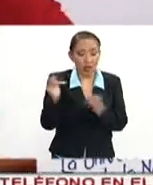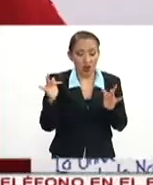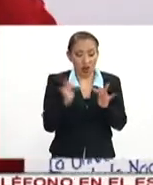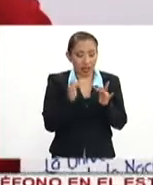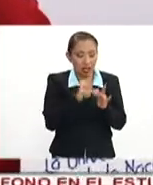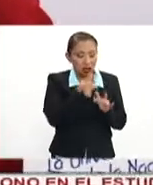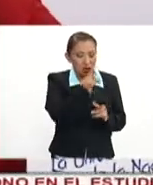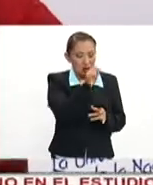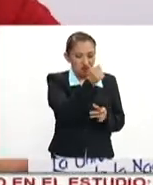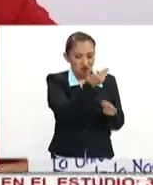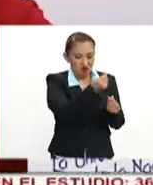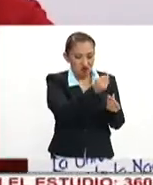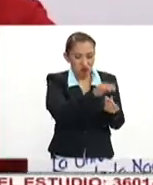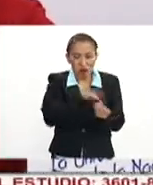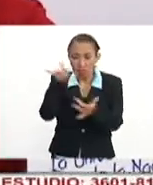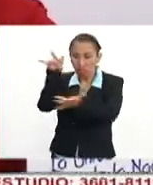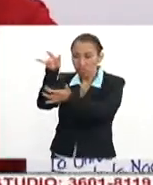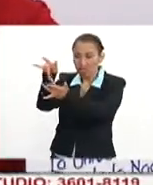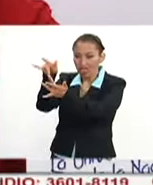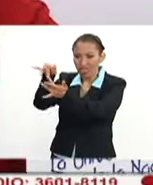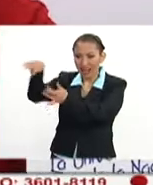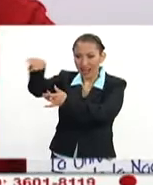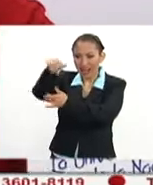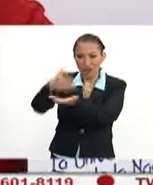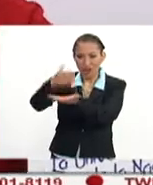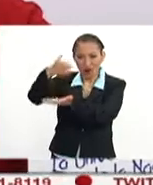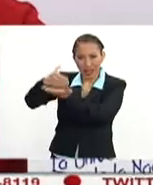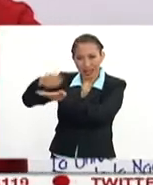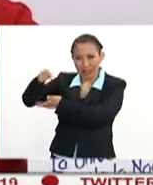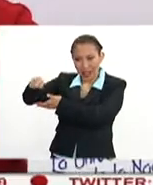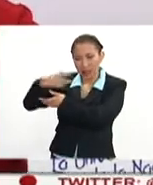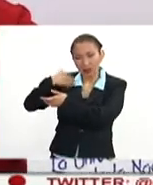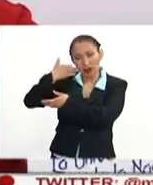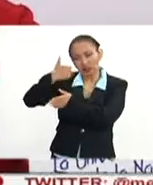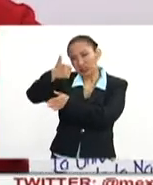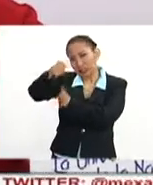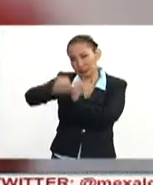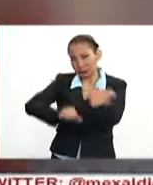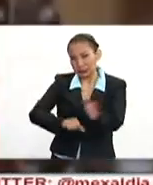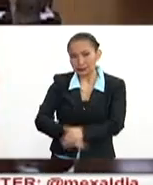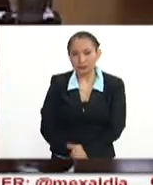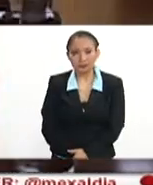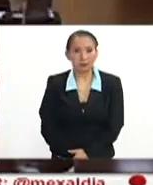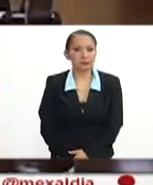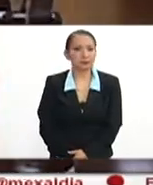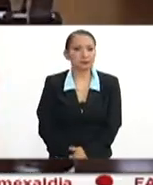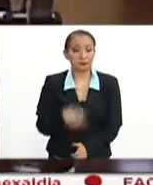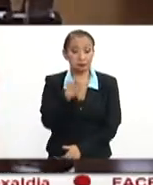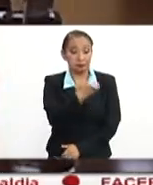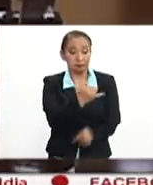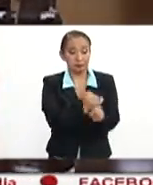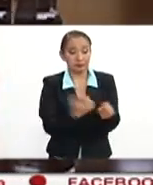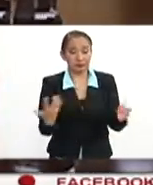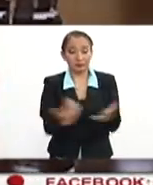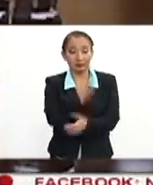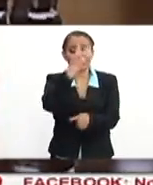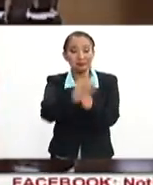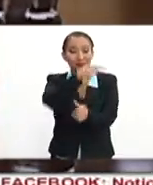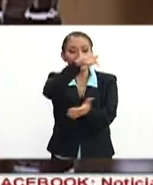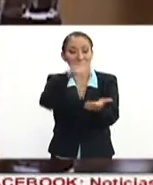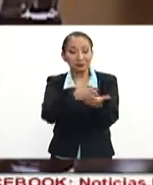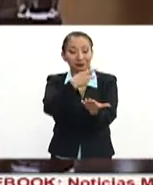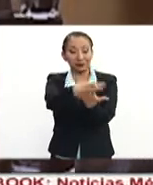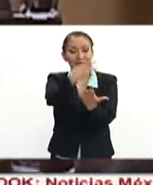esa enzima con una mayor cantidad de PET, entonces eso sí estamos estimando que nos tomaría unos 6 meses. Esta investigación ganó el tercer lugar